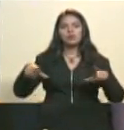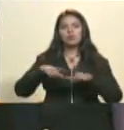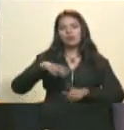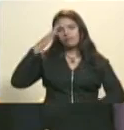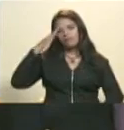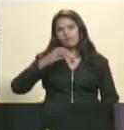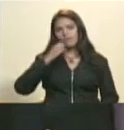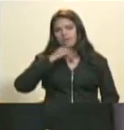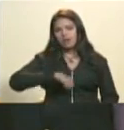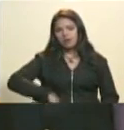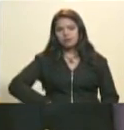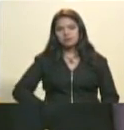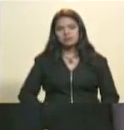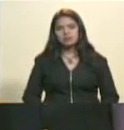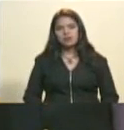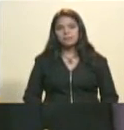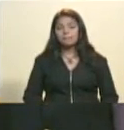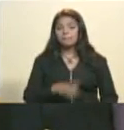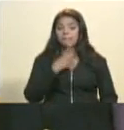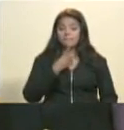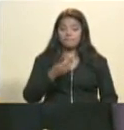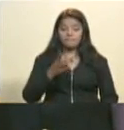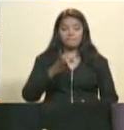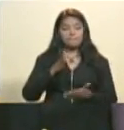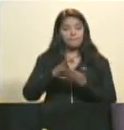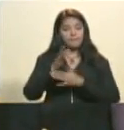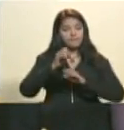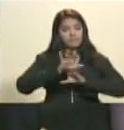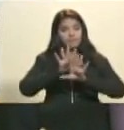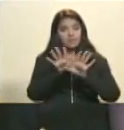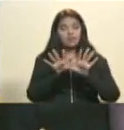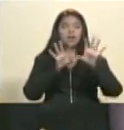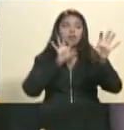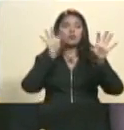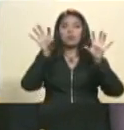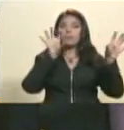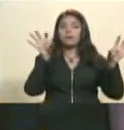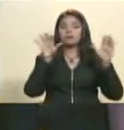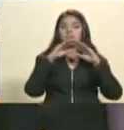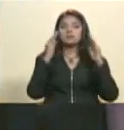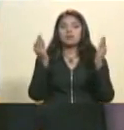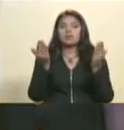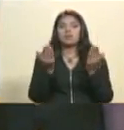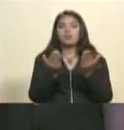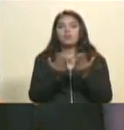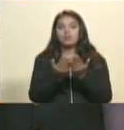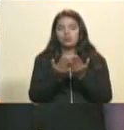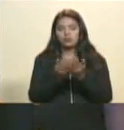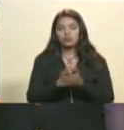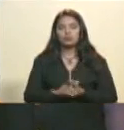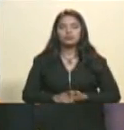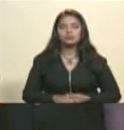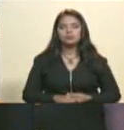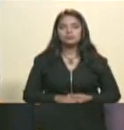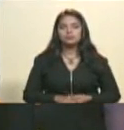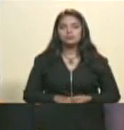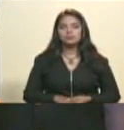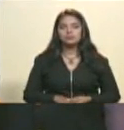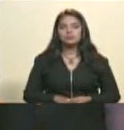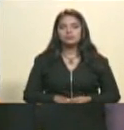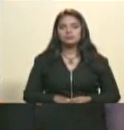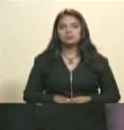Valencia, en su manifiesto dirigido a las naciones del mundo, cito: